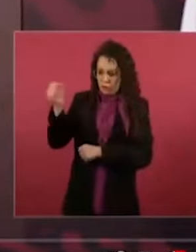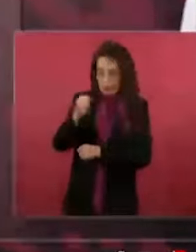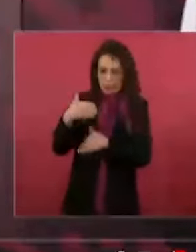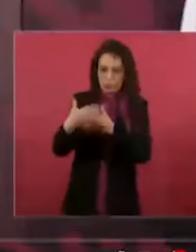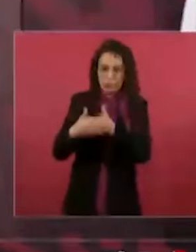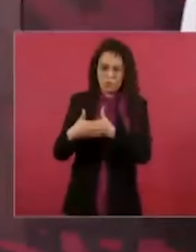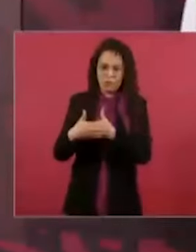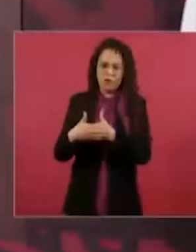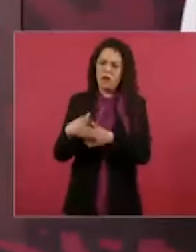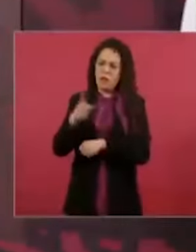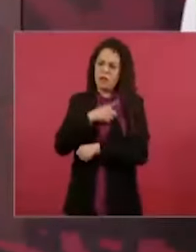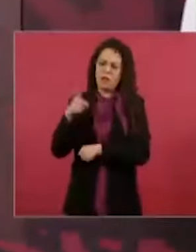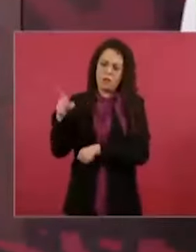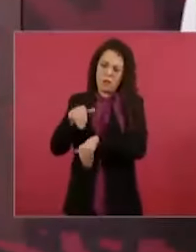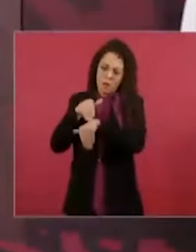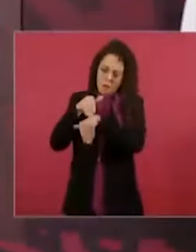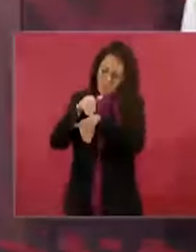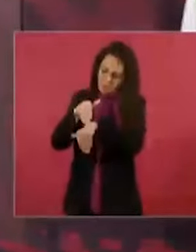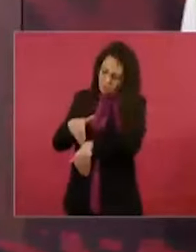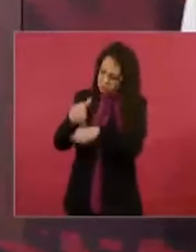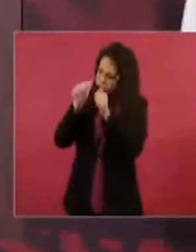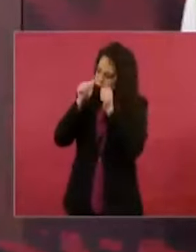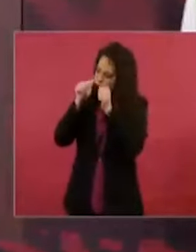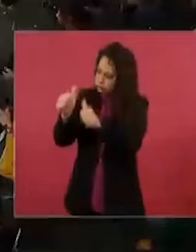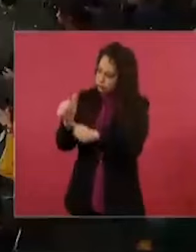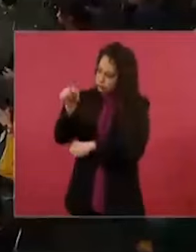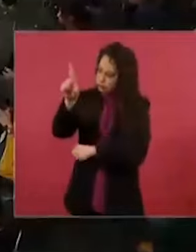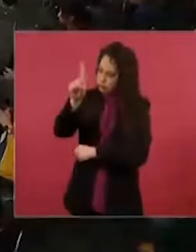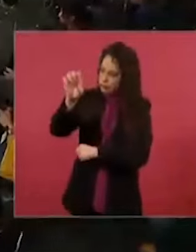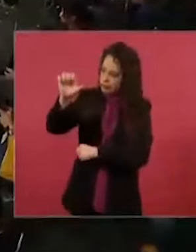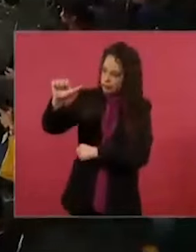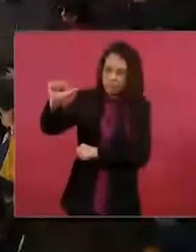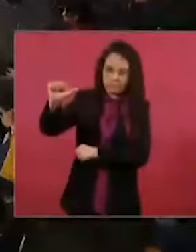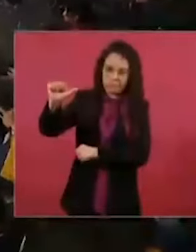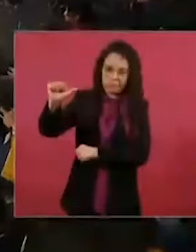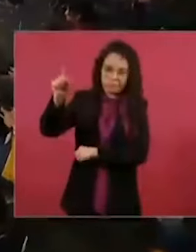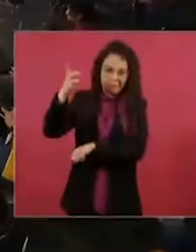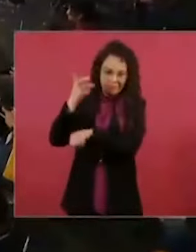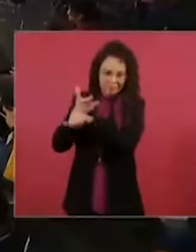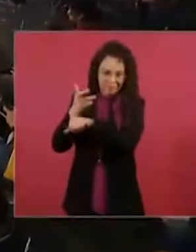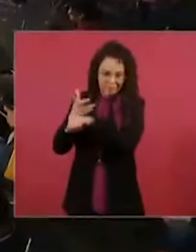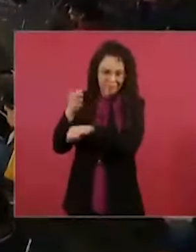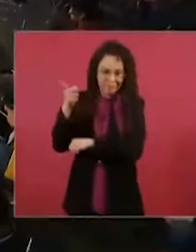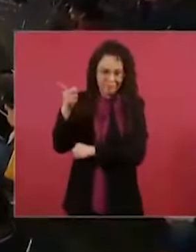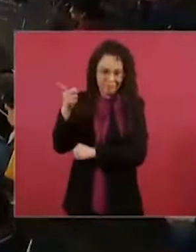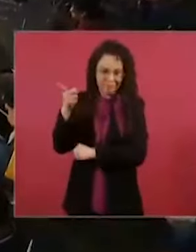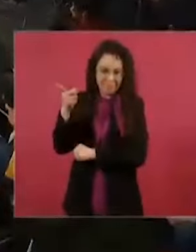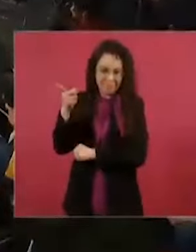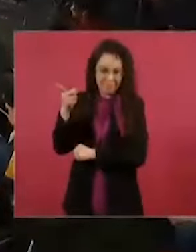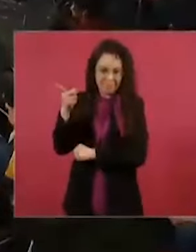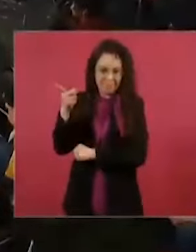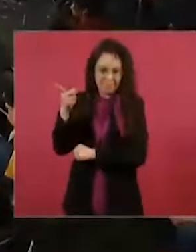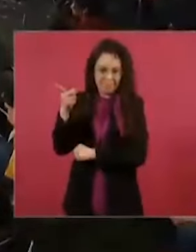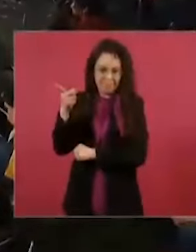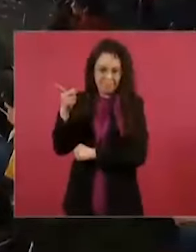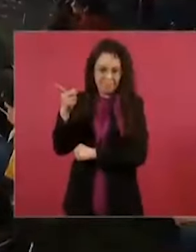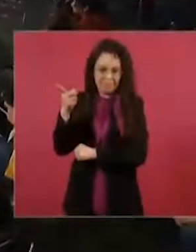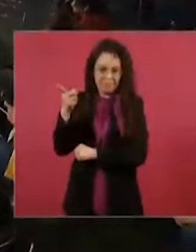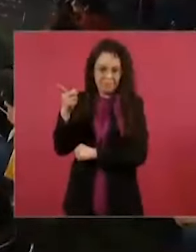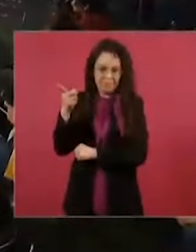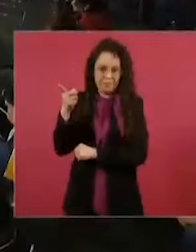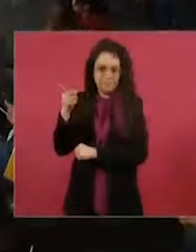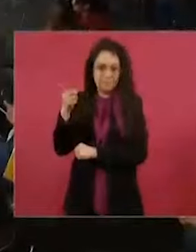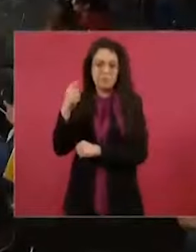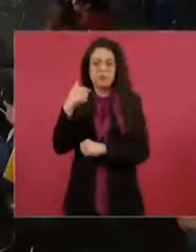voto ciudadano como se ha planteado desde un inicio y también se habla de que pues se acaben esos privilegios esos lujos entre